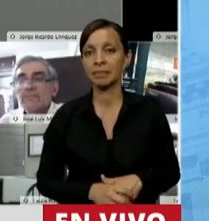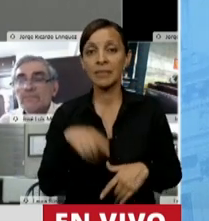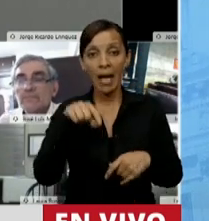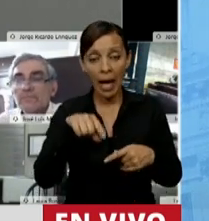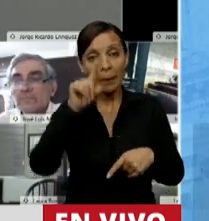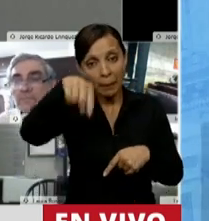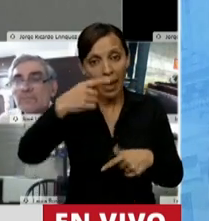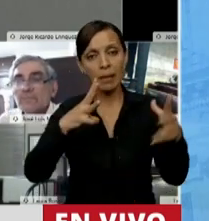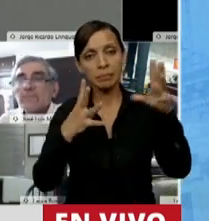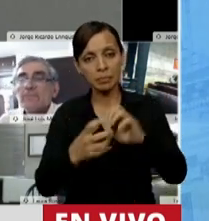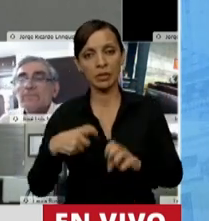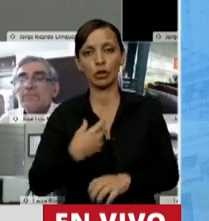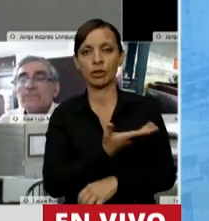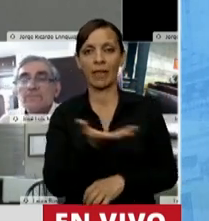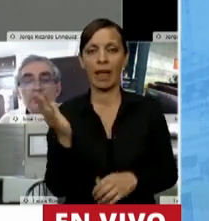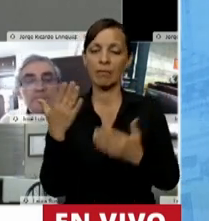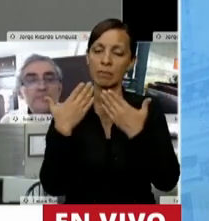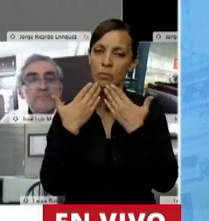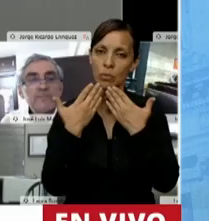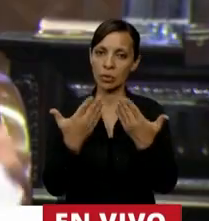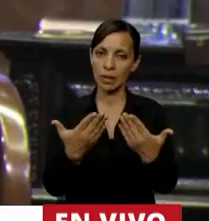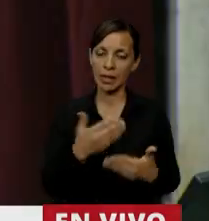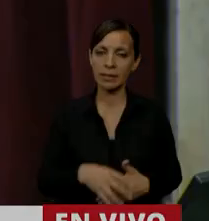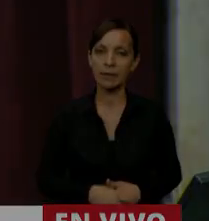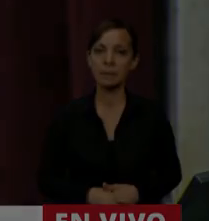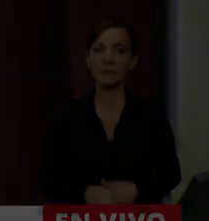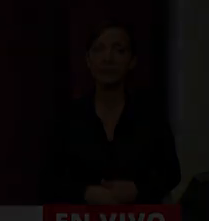nuestro deterioro social. Muchas gracias, señor presidente. Gracias, diputado Estefani.